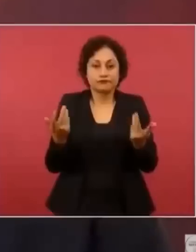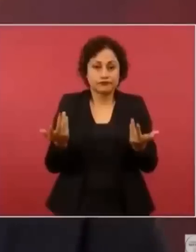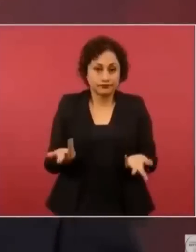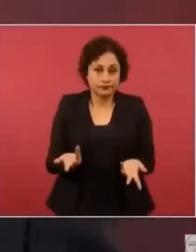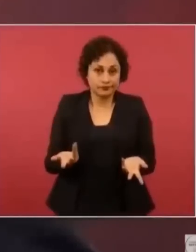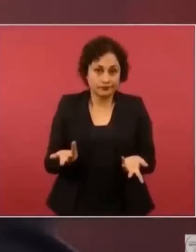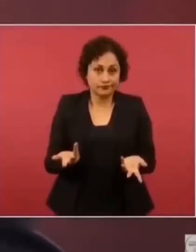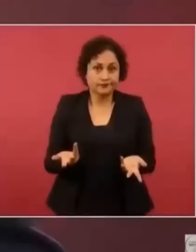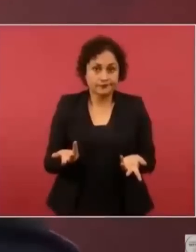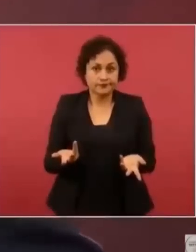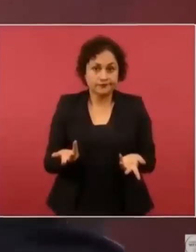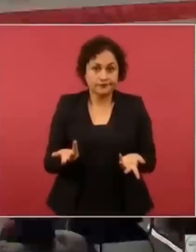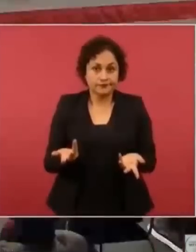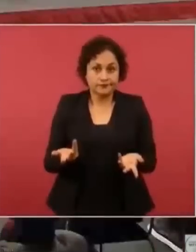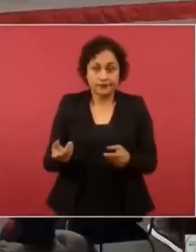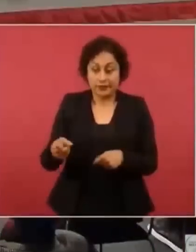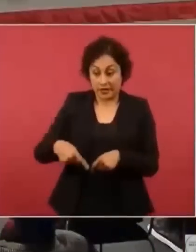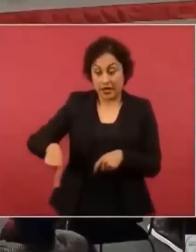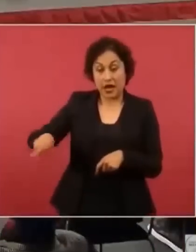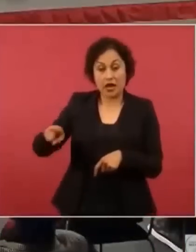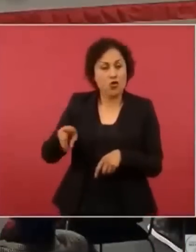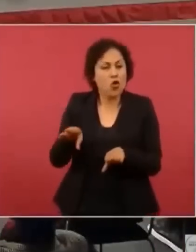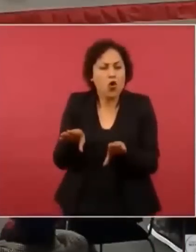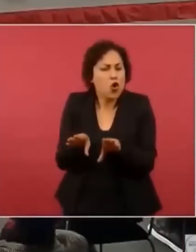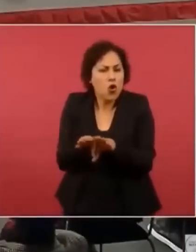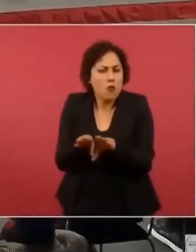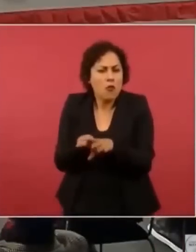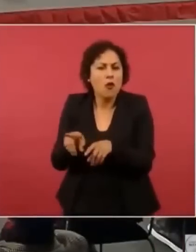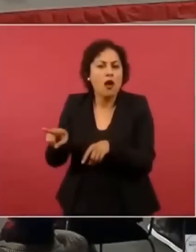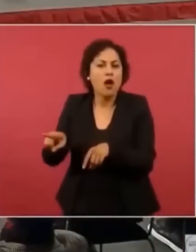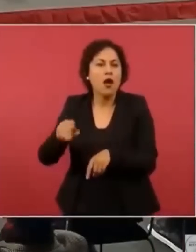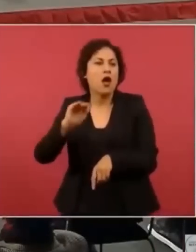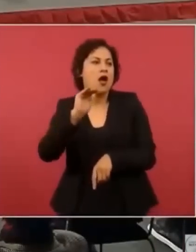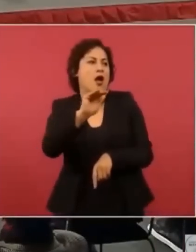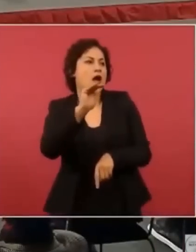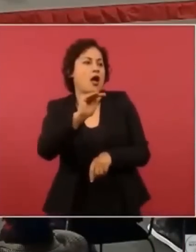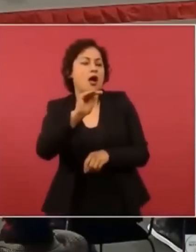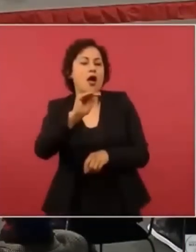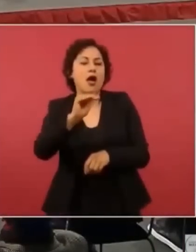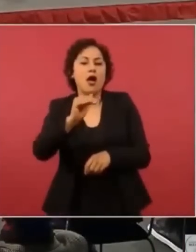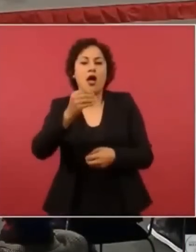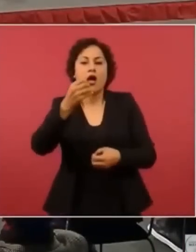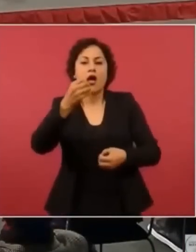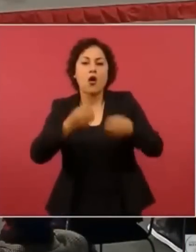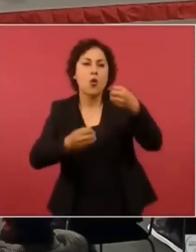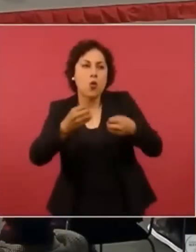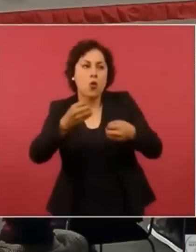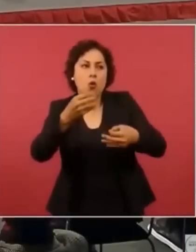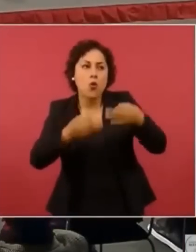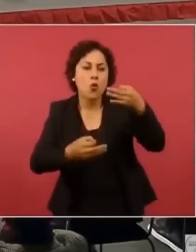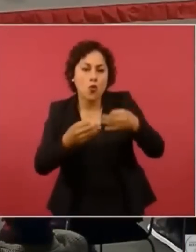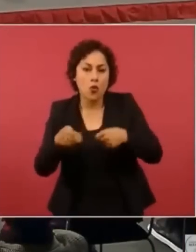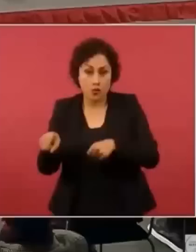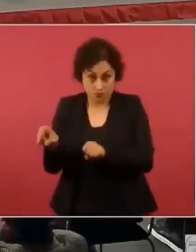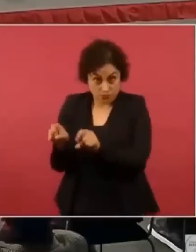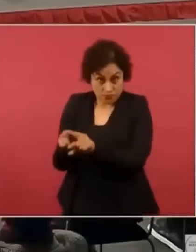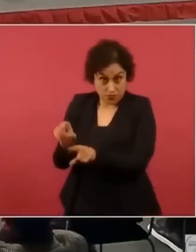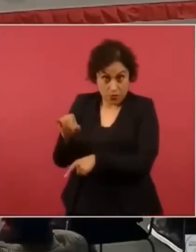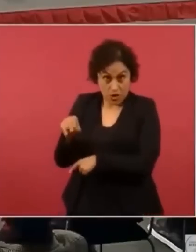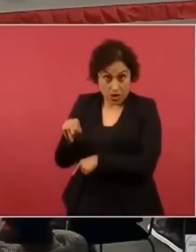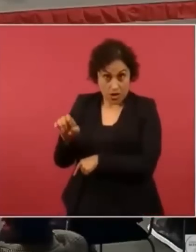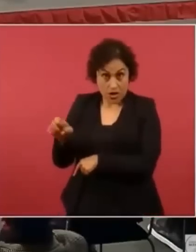Van en un recurso a la Corte los del Instituto Nacional Electoral